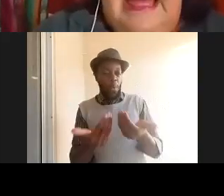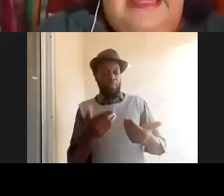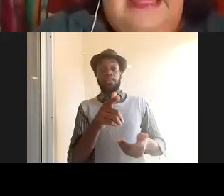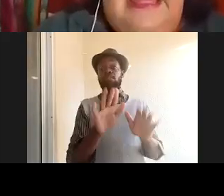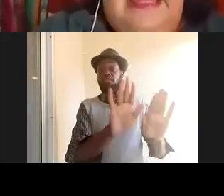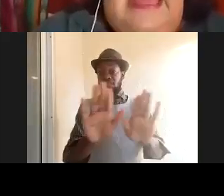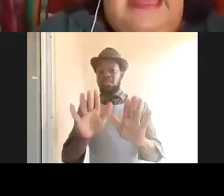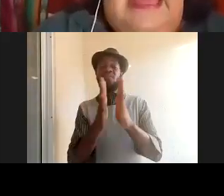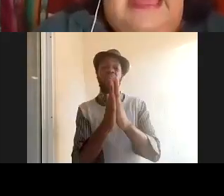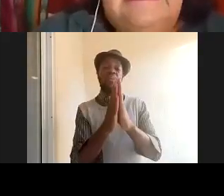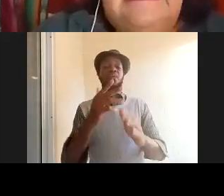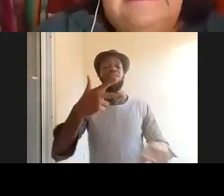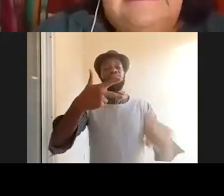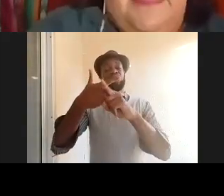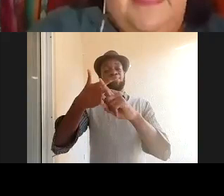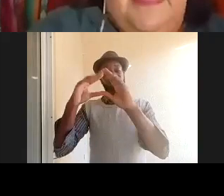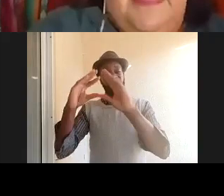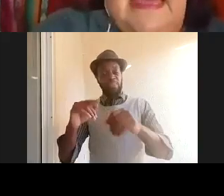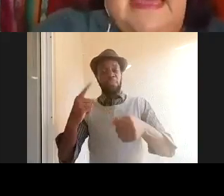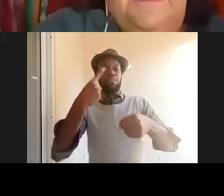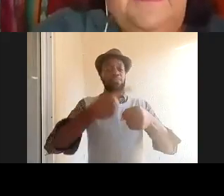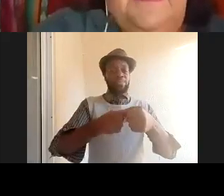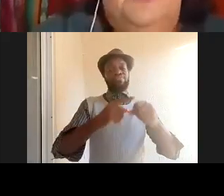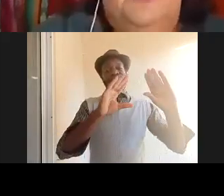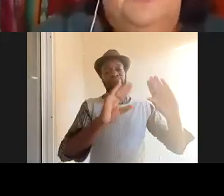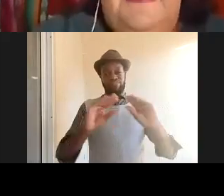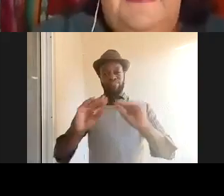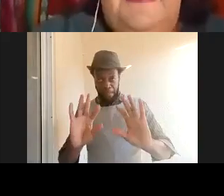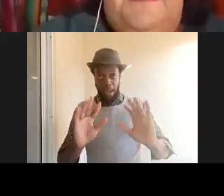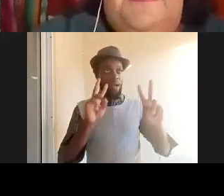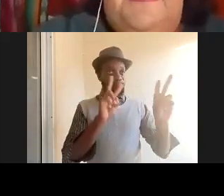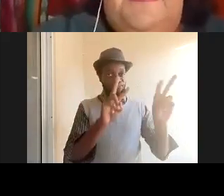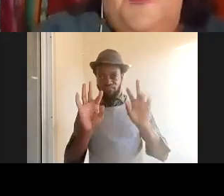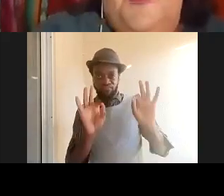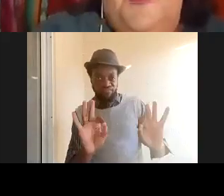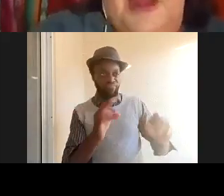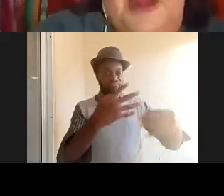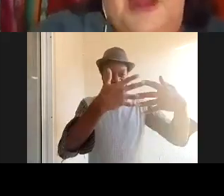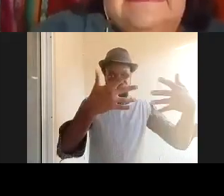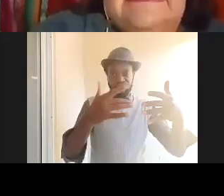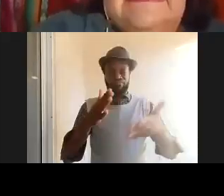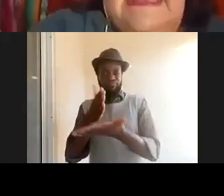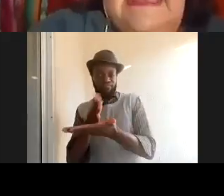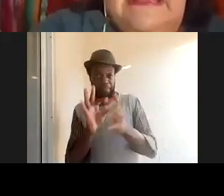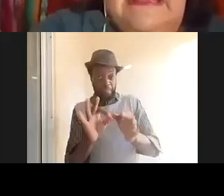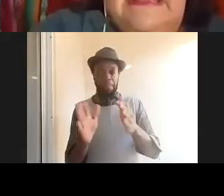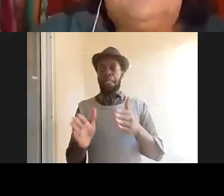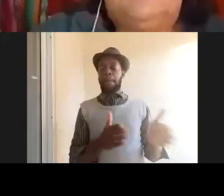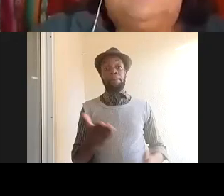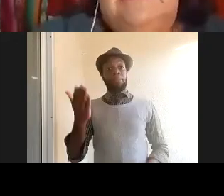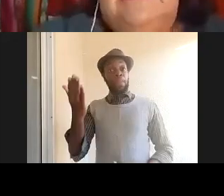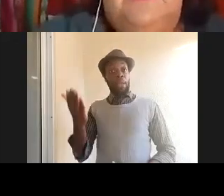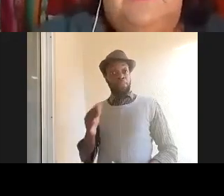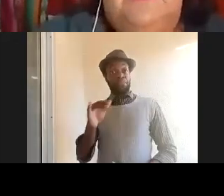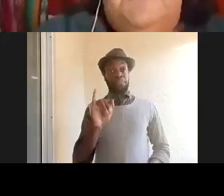señas. Doy la bienvenida esta tarde a la licenciada Elma Olivia Perdomo Morales,